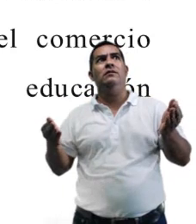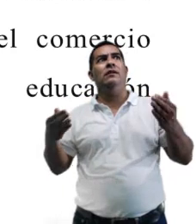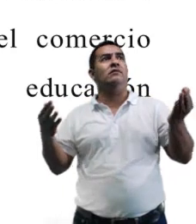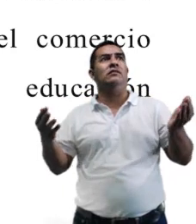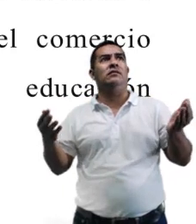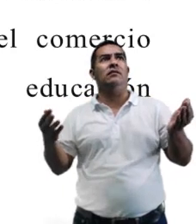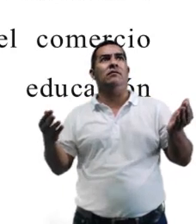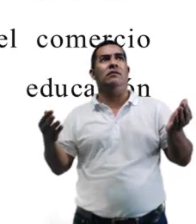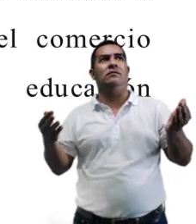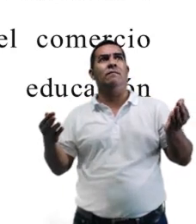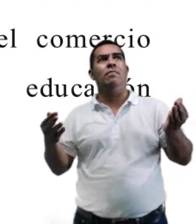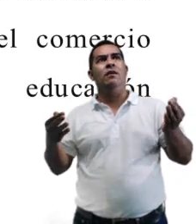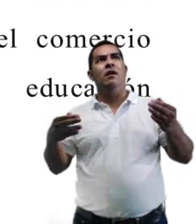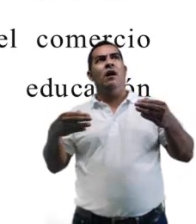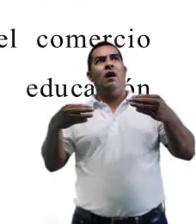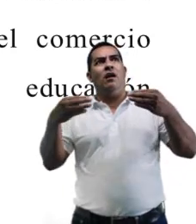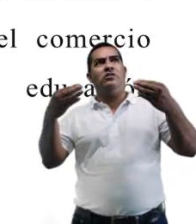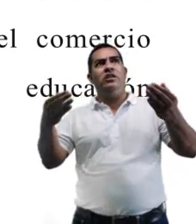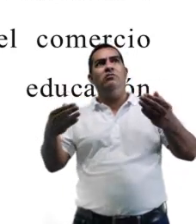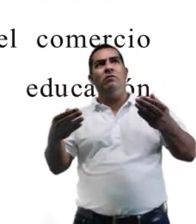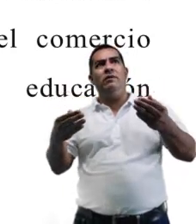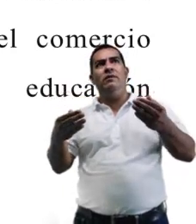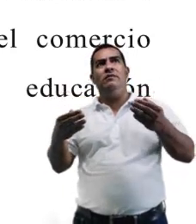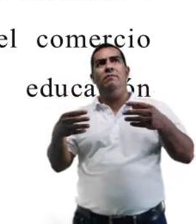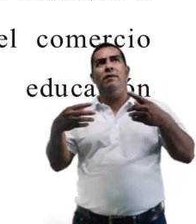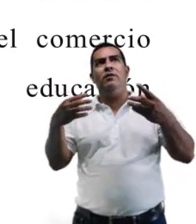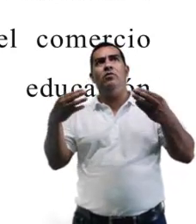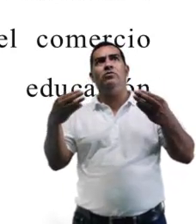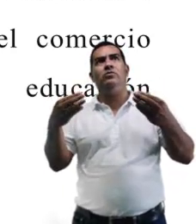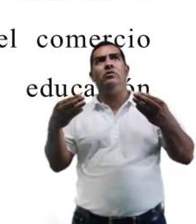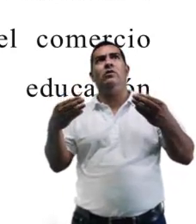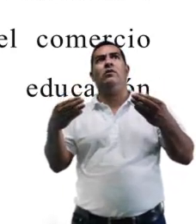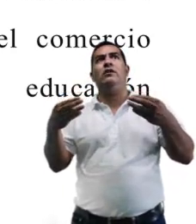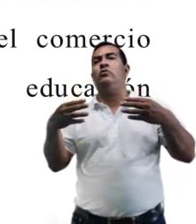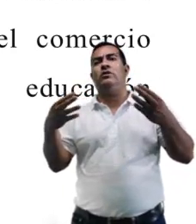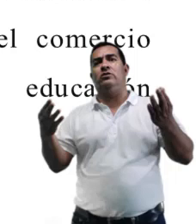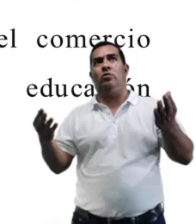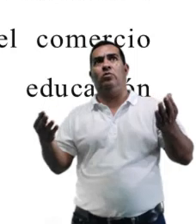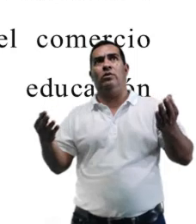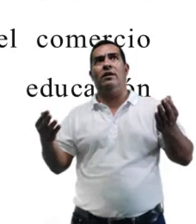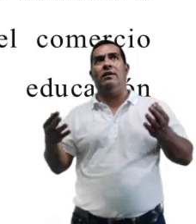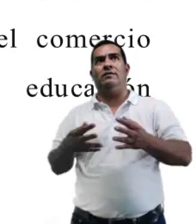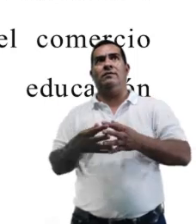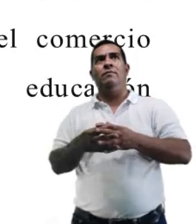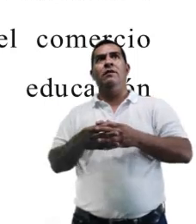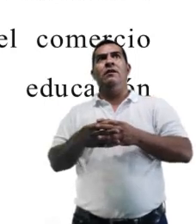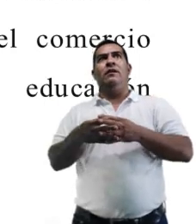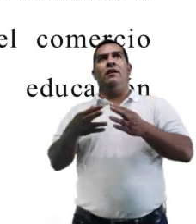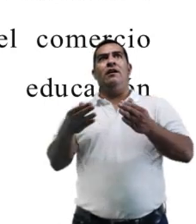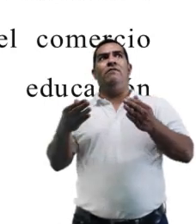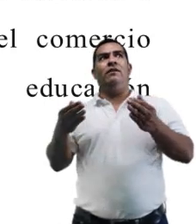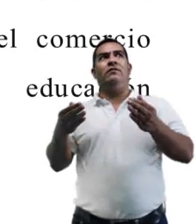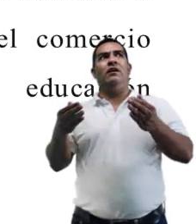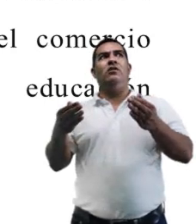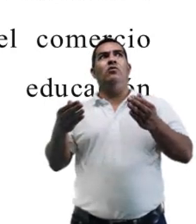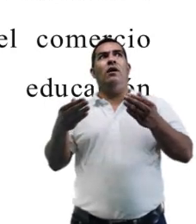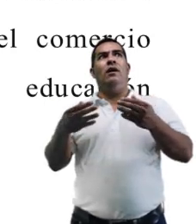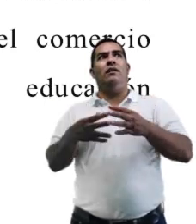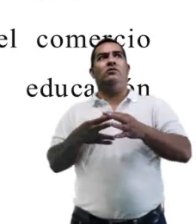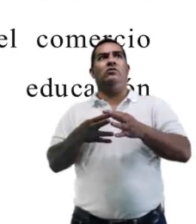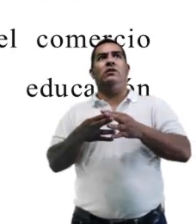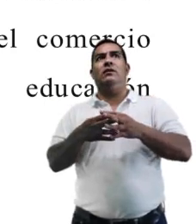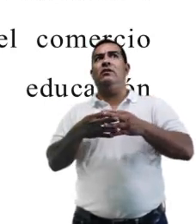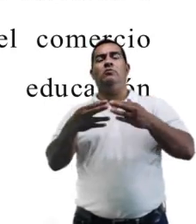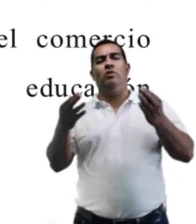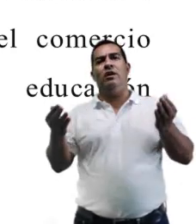económicas existentes, haciendo evidente varios retos estructurales que han afectado